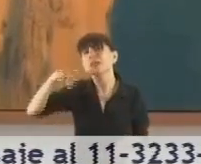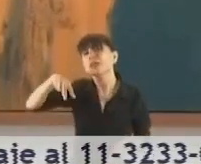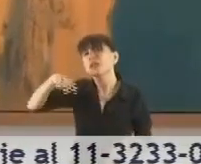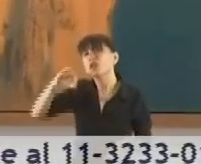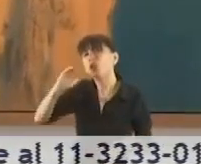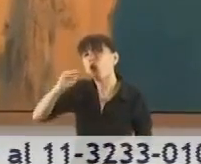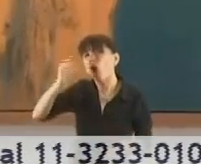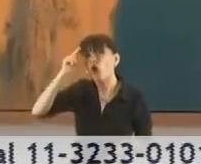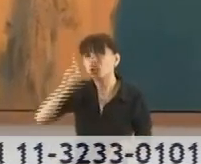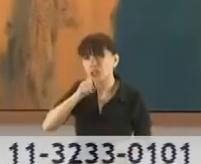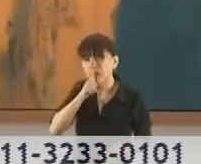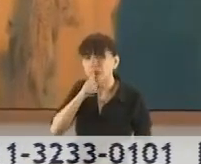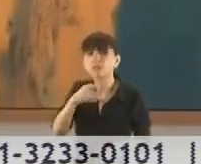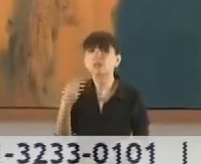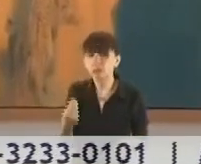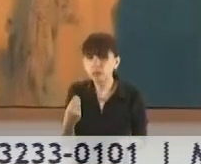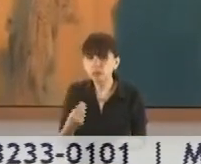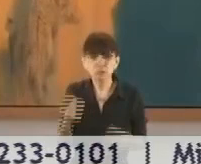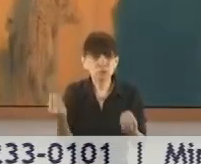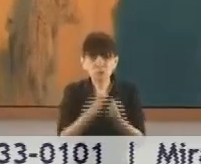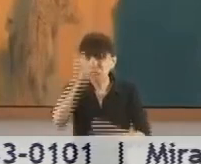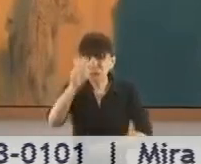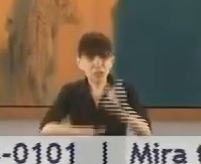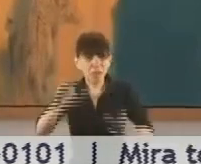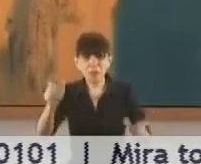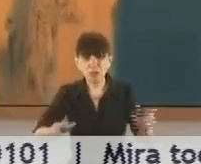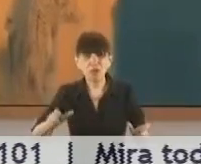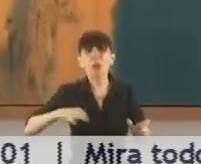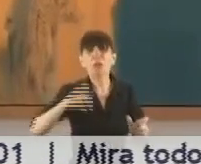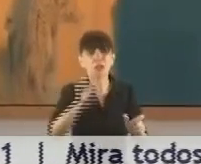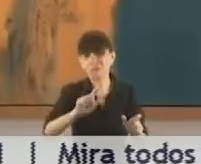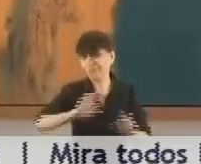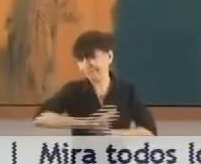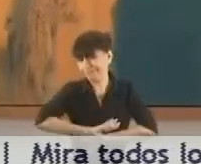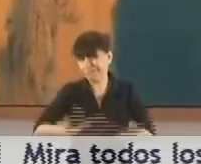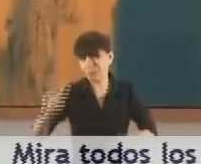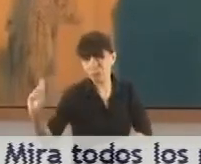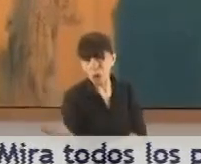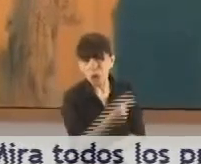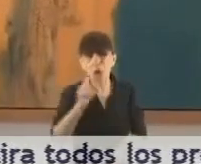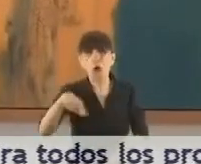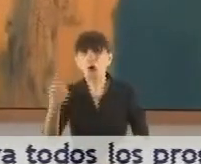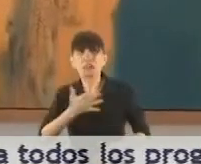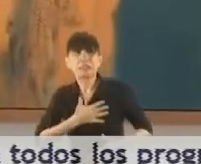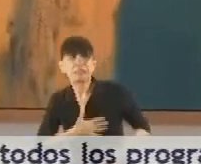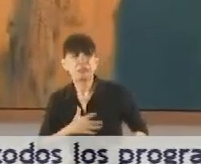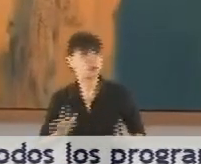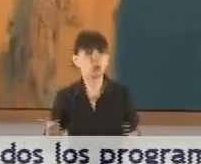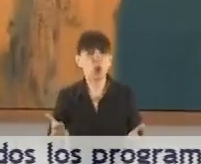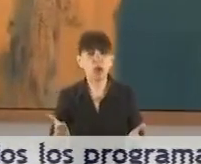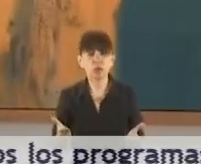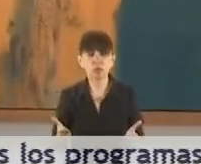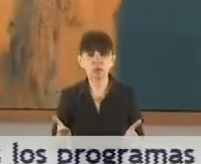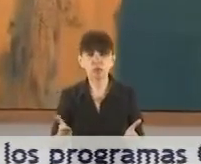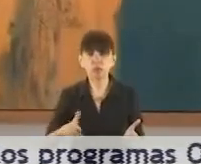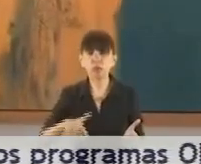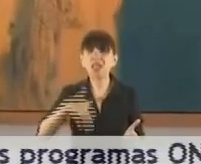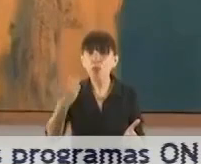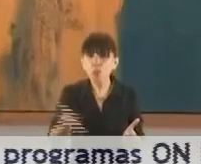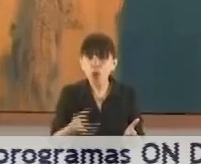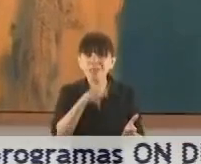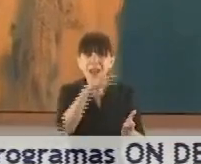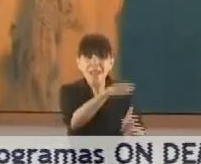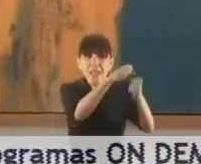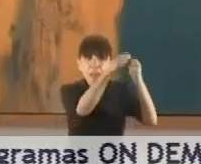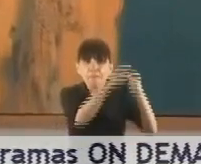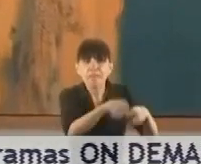acabó con muchos, con la vida y con la tranquilidad de miles de chilenos y sirvió para que toda América Latina